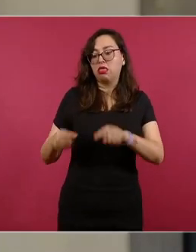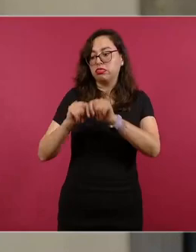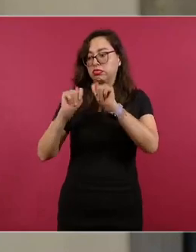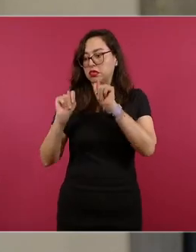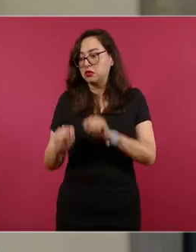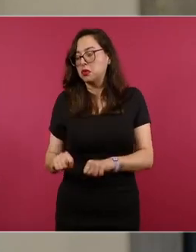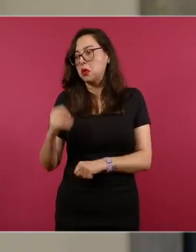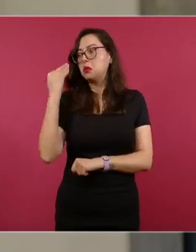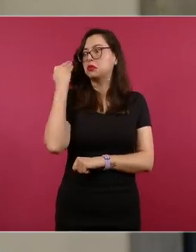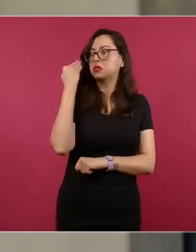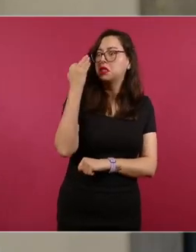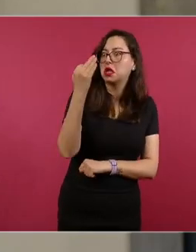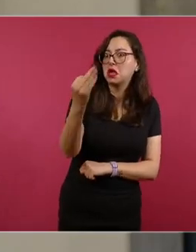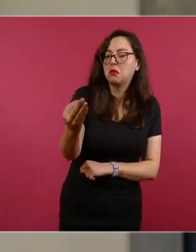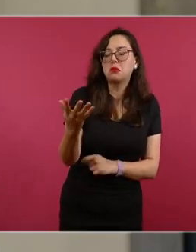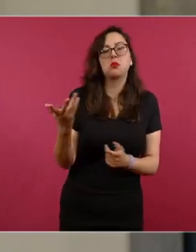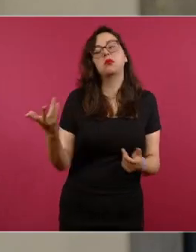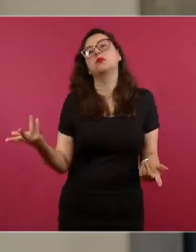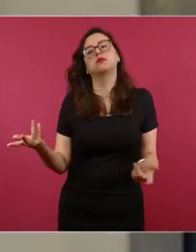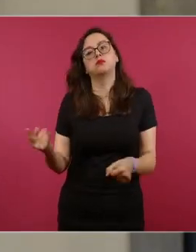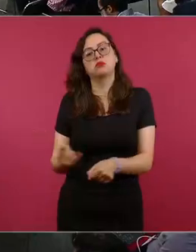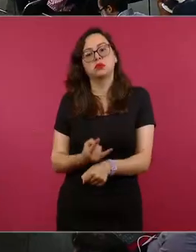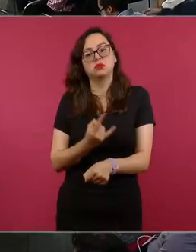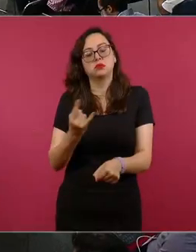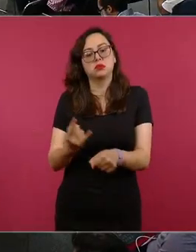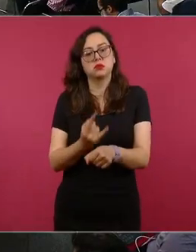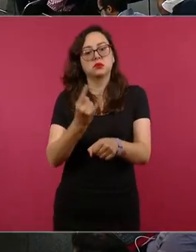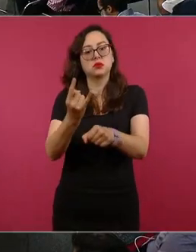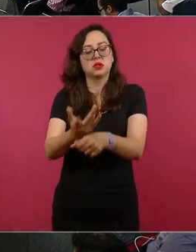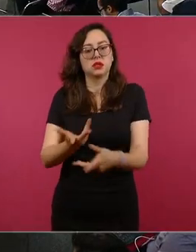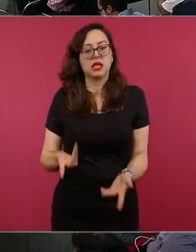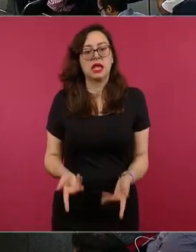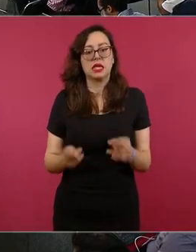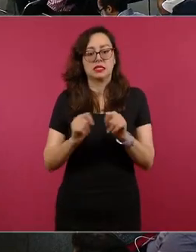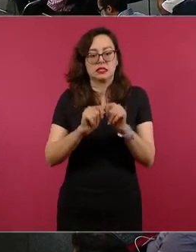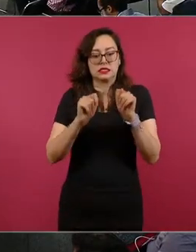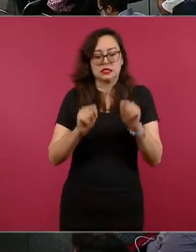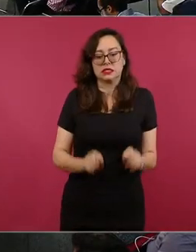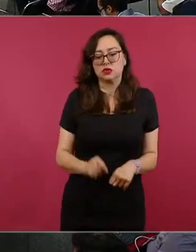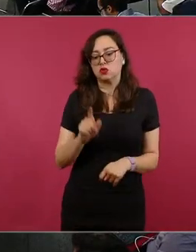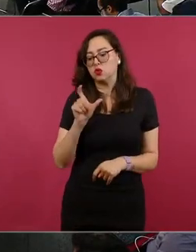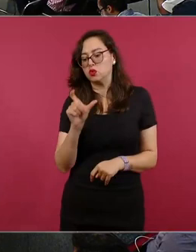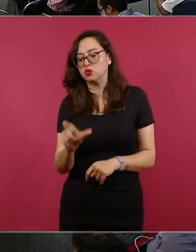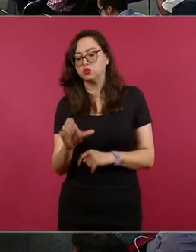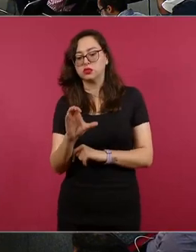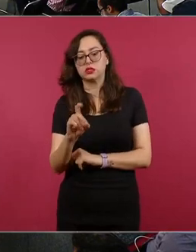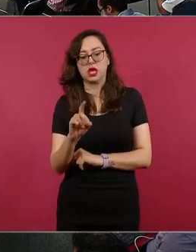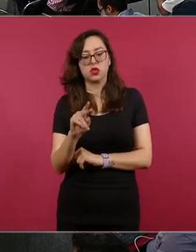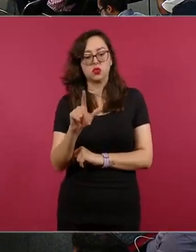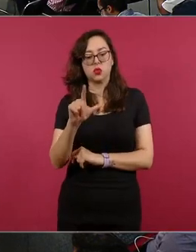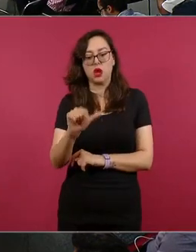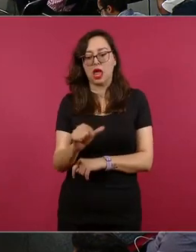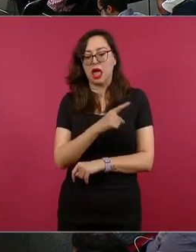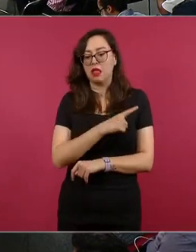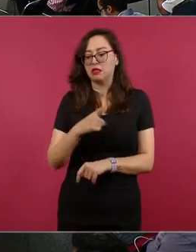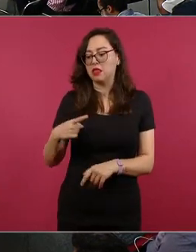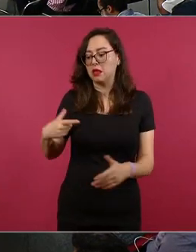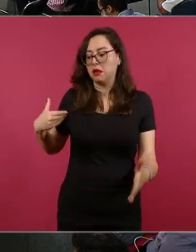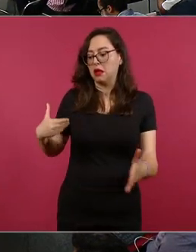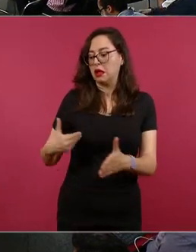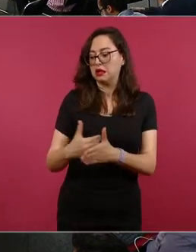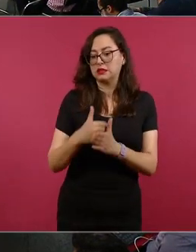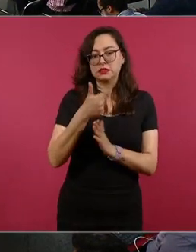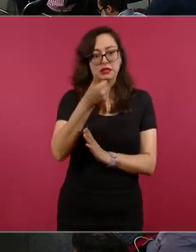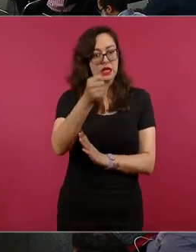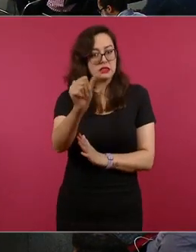títulos profesionales. Según el reglamento, los títulos y cédulas profesionales deberían de haber sido entregados en un plazo máximo de seis